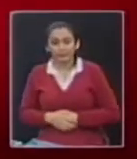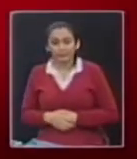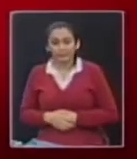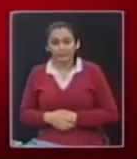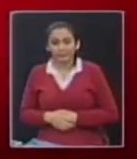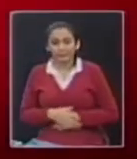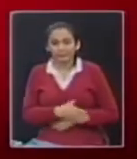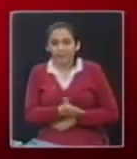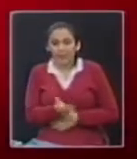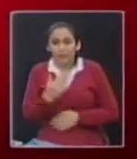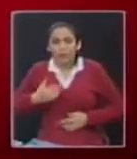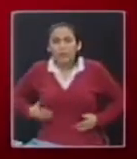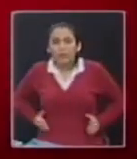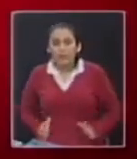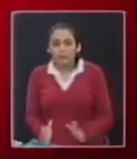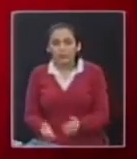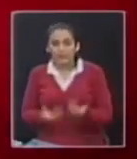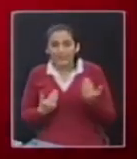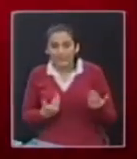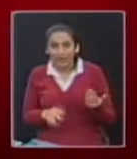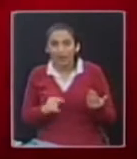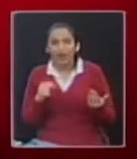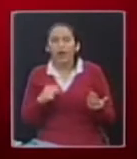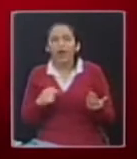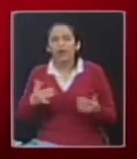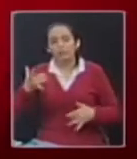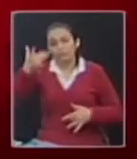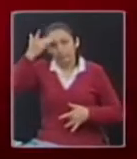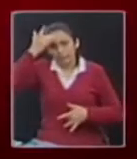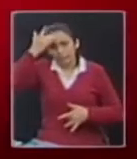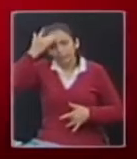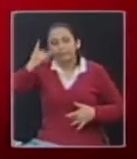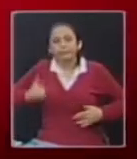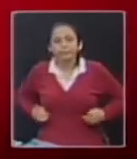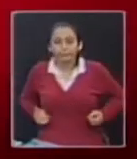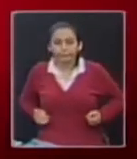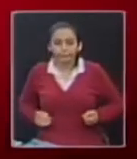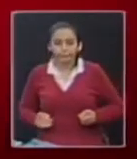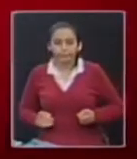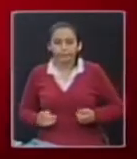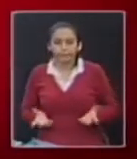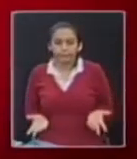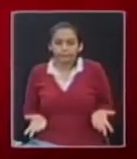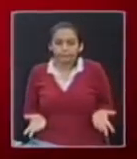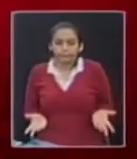prácticamente sentenciados a morir. Pero lo más triste de todo esto es que